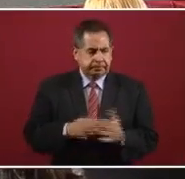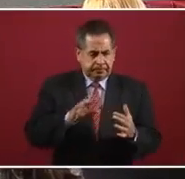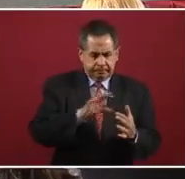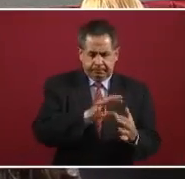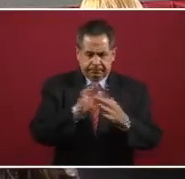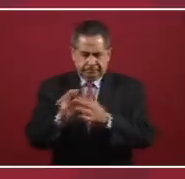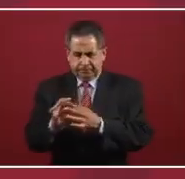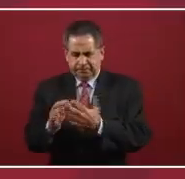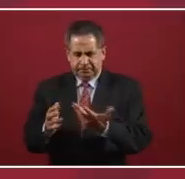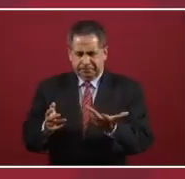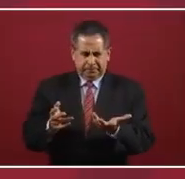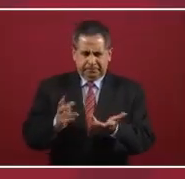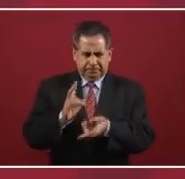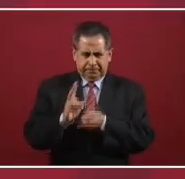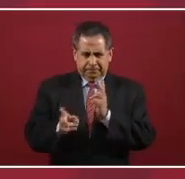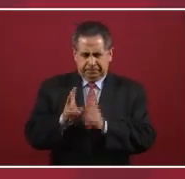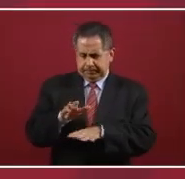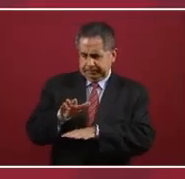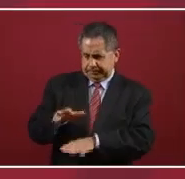otra?